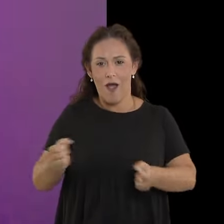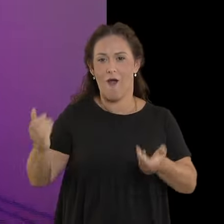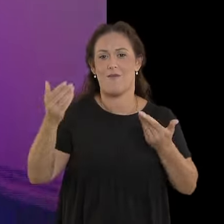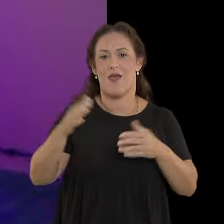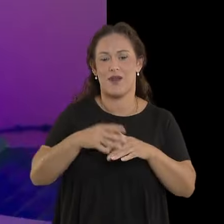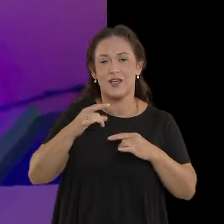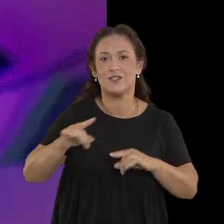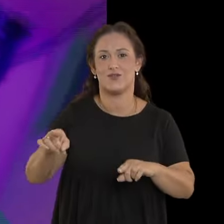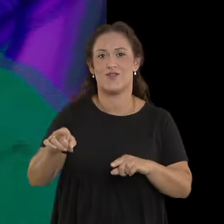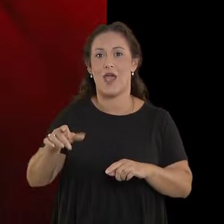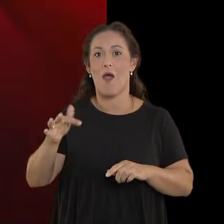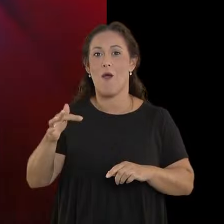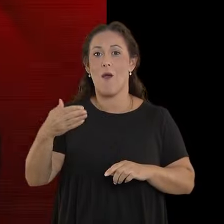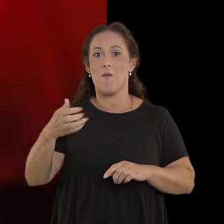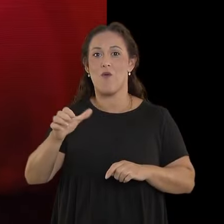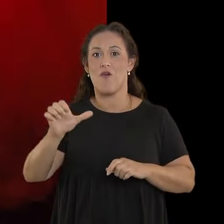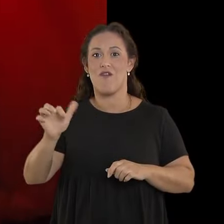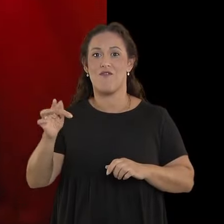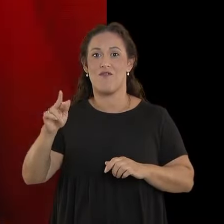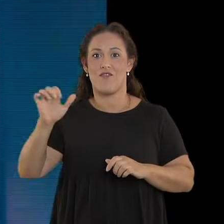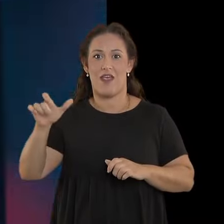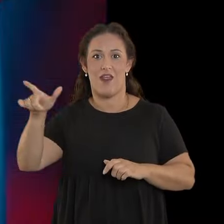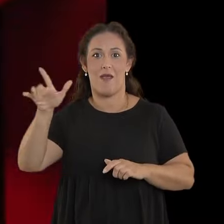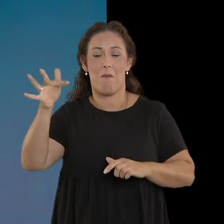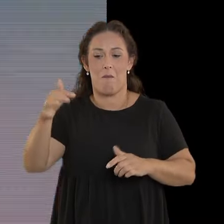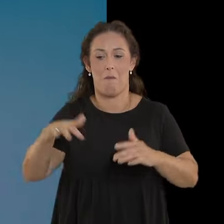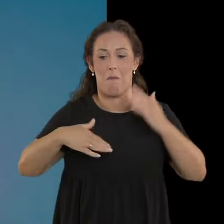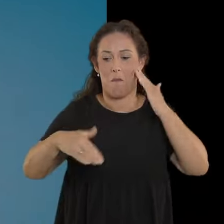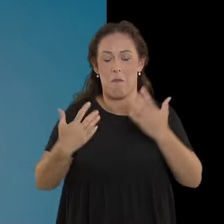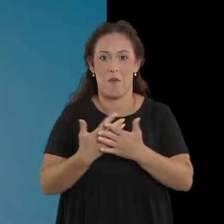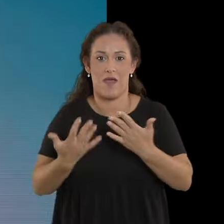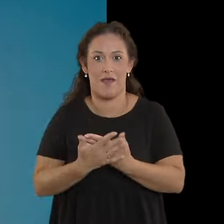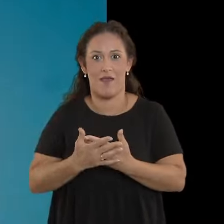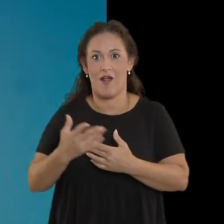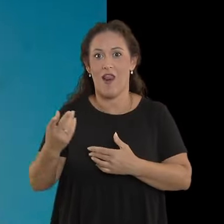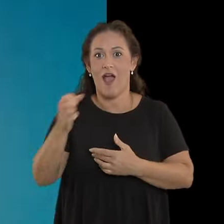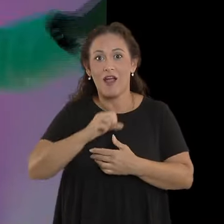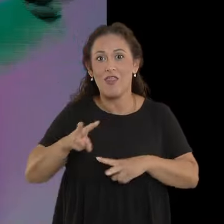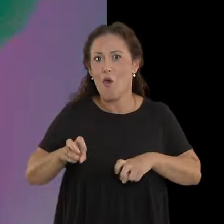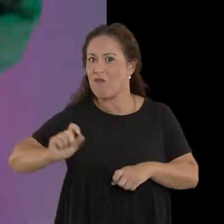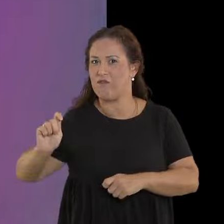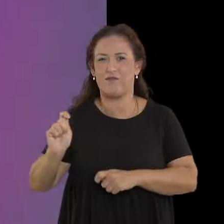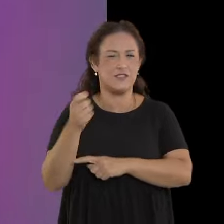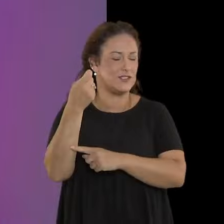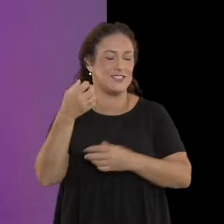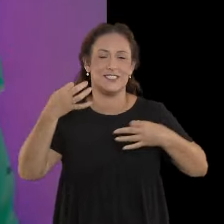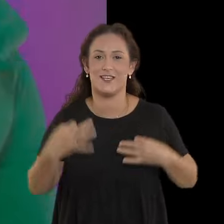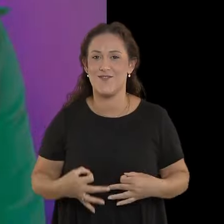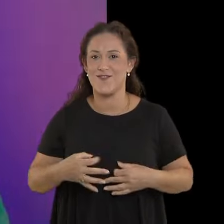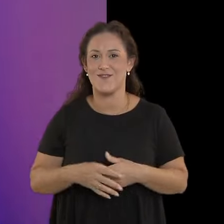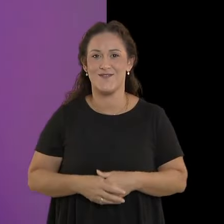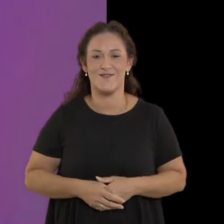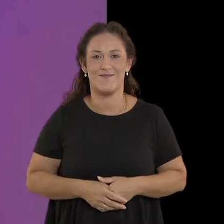Blue Fire, a los mandos como productor, era una victoria con un 100% de posibilidades. Ella se la